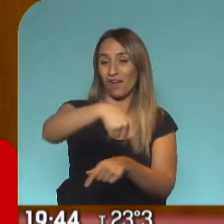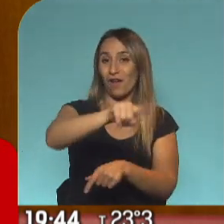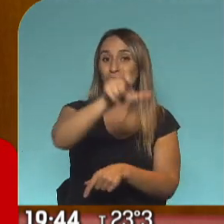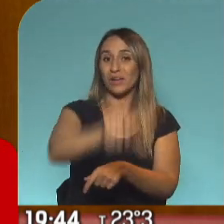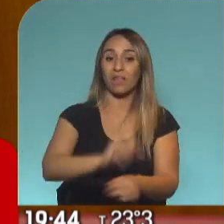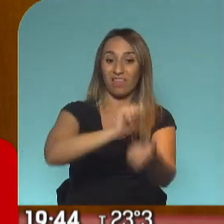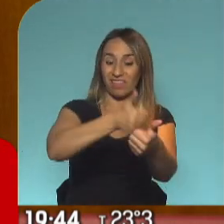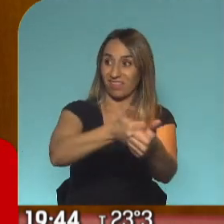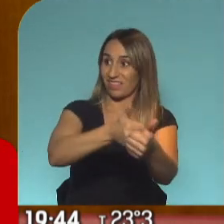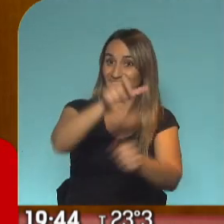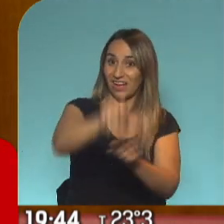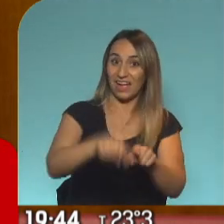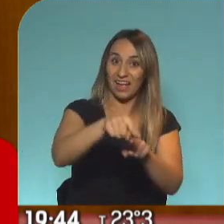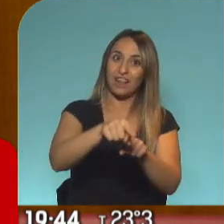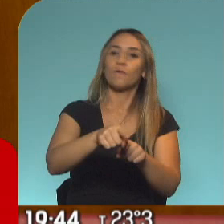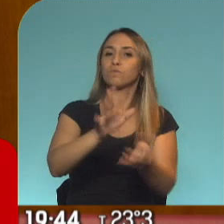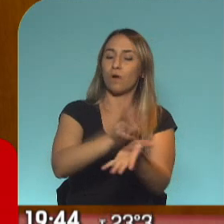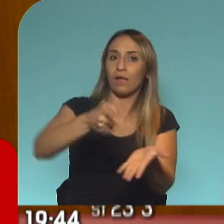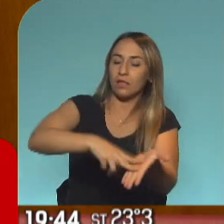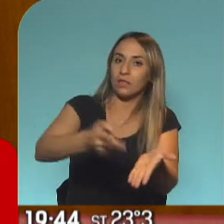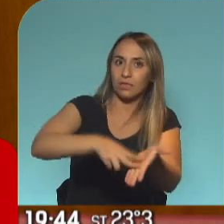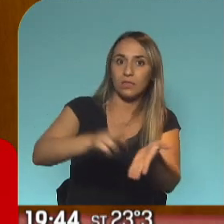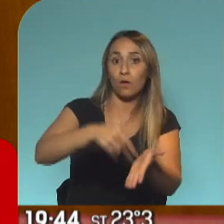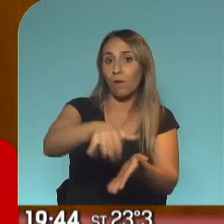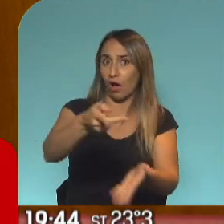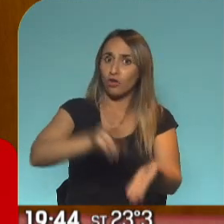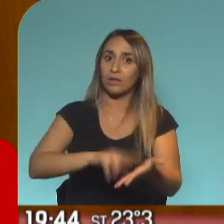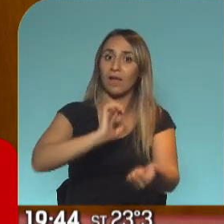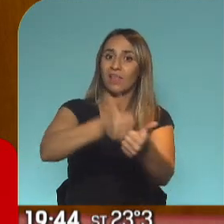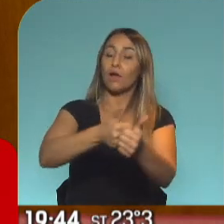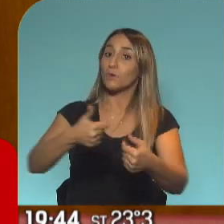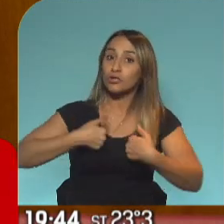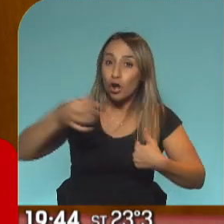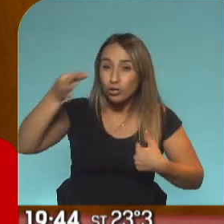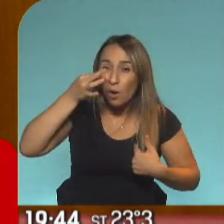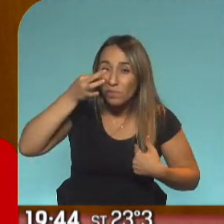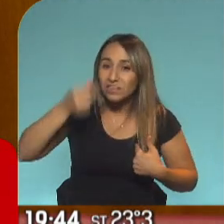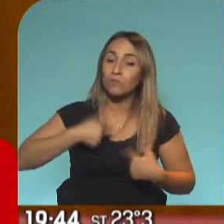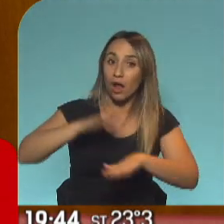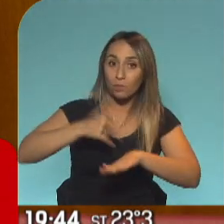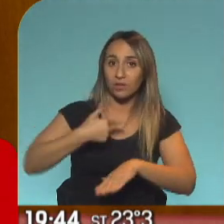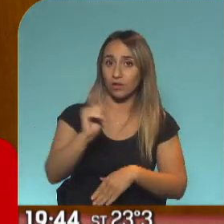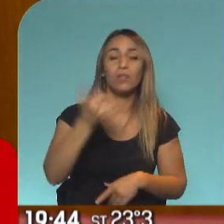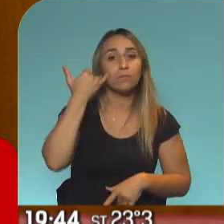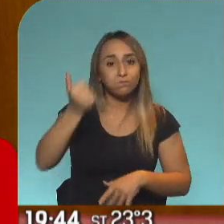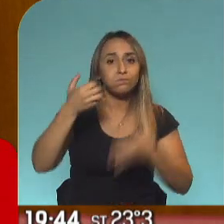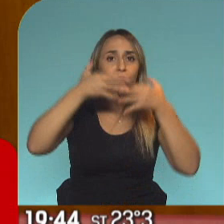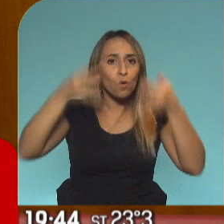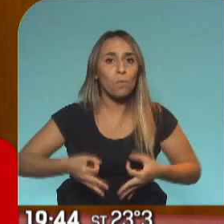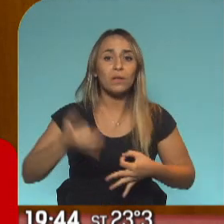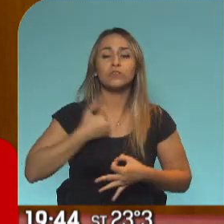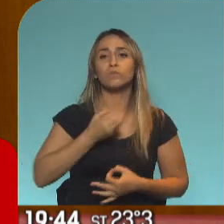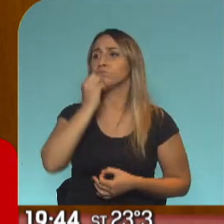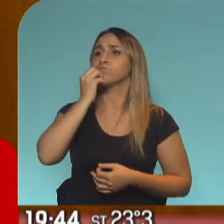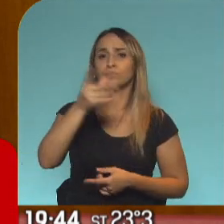es reincidente, va a volver a abusar, pero yo ya no soy cómplice ni responsable por esto. Yo lo que tenía que hacer, que fue llevarlo a la